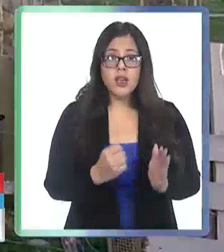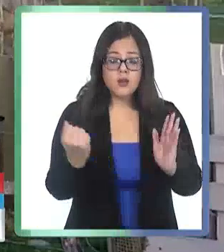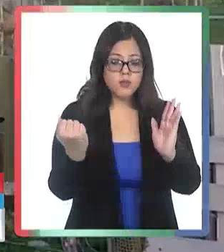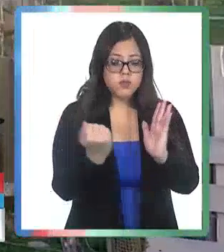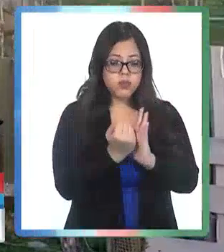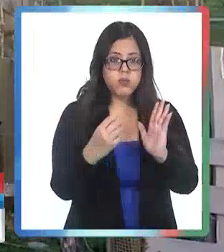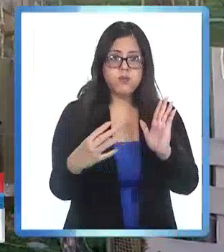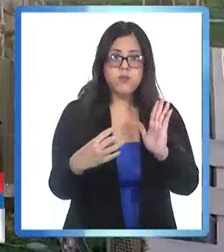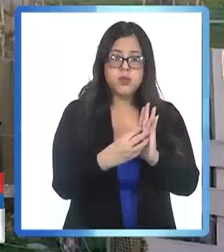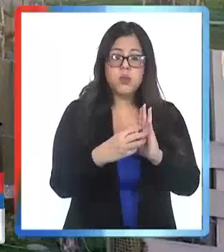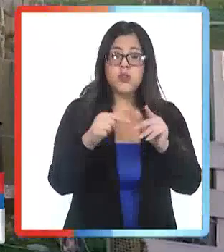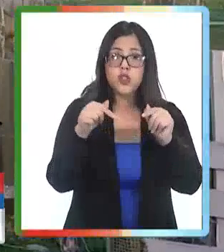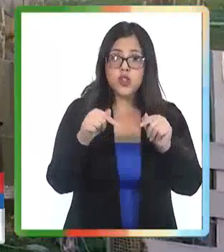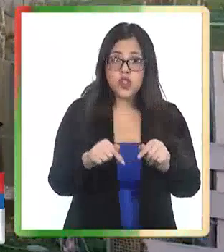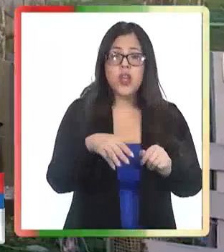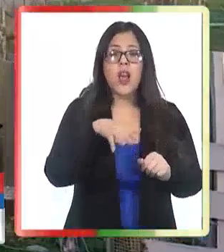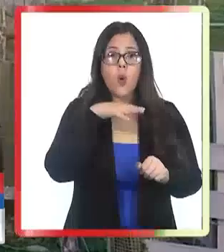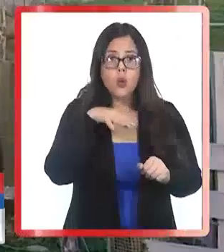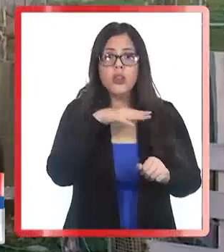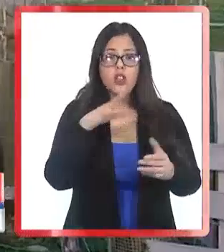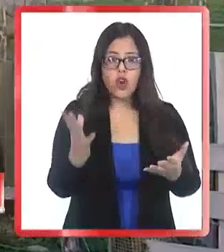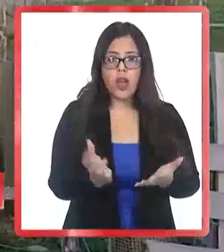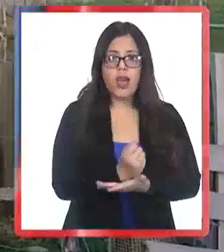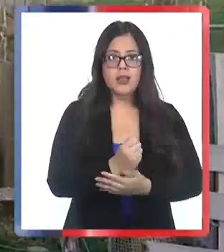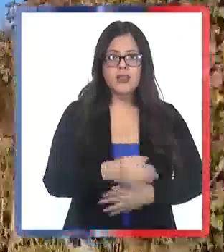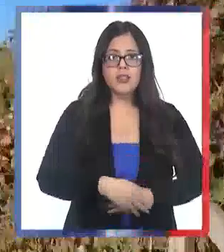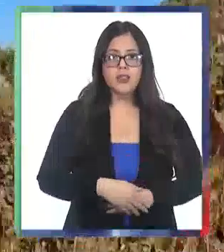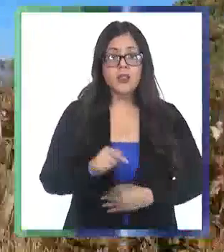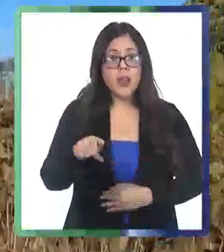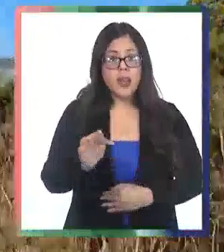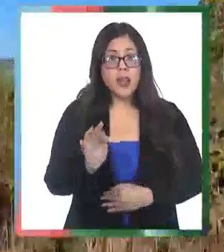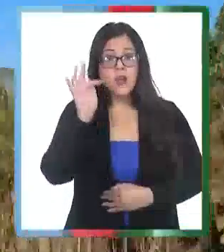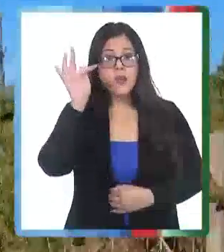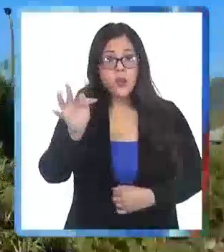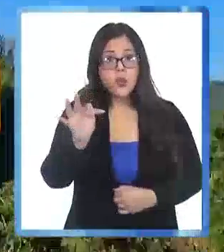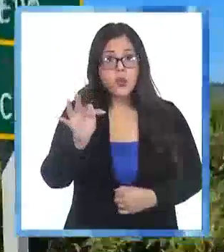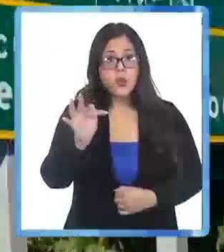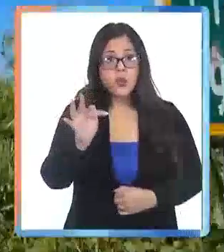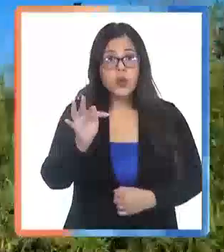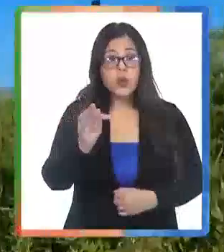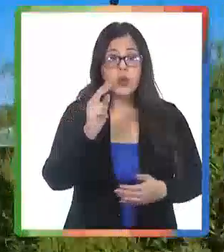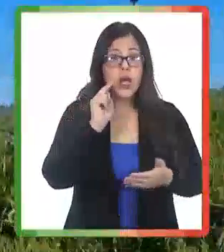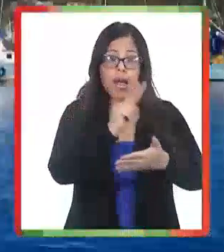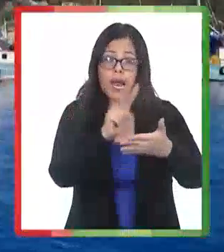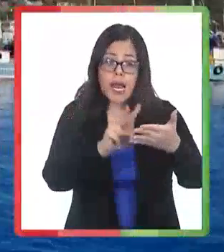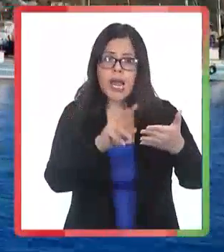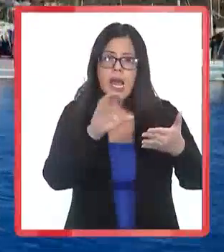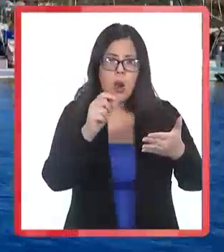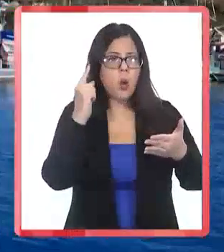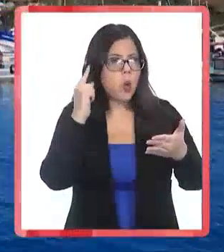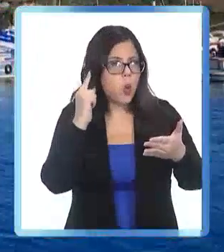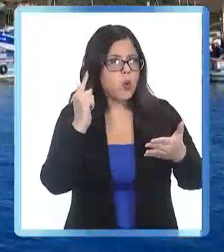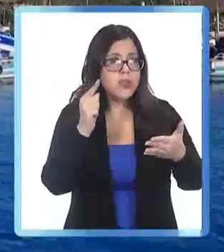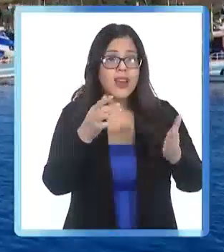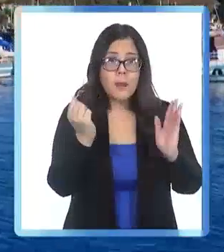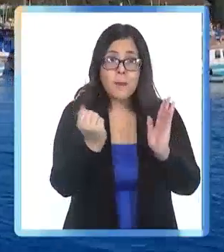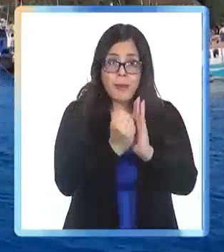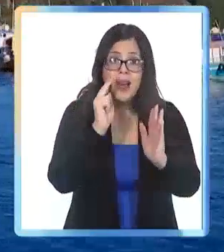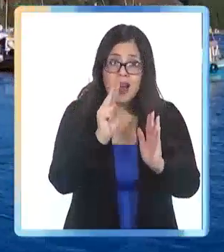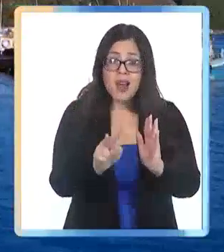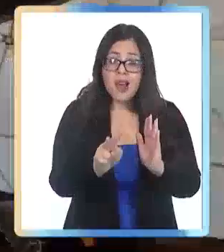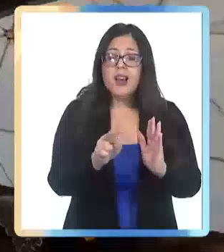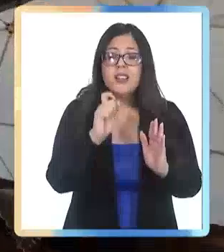sello, a una marca que el día de hoy se está utilizando con éxito. Cuando a futuro lea o escuche la marca Peyu